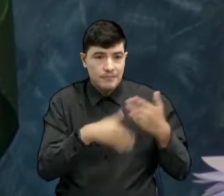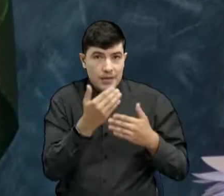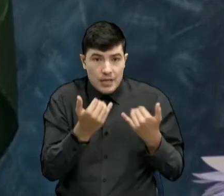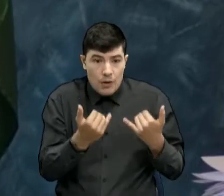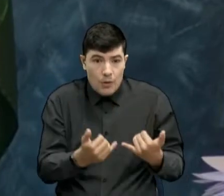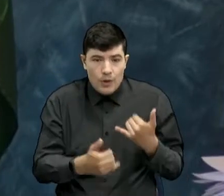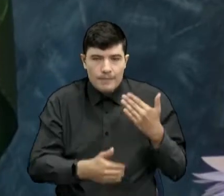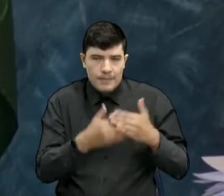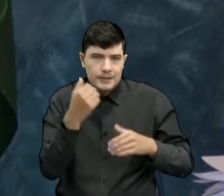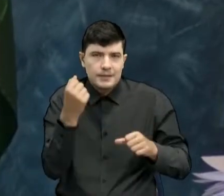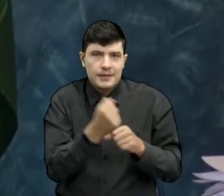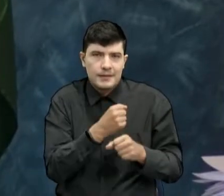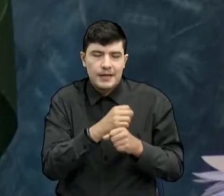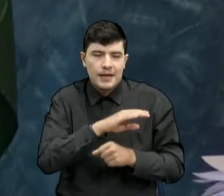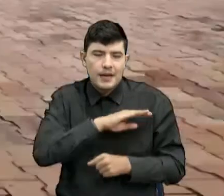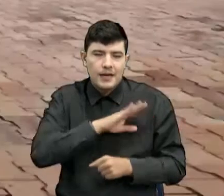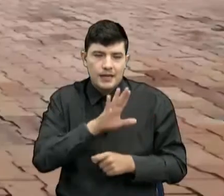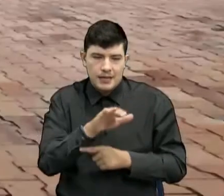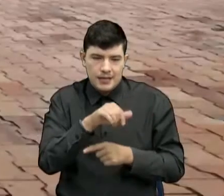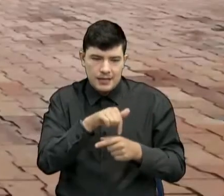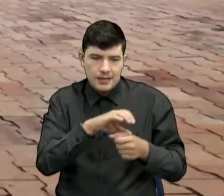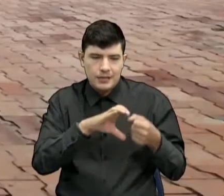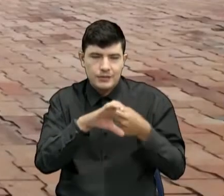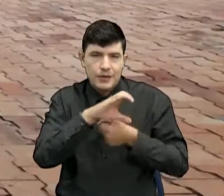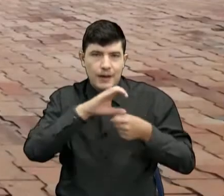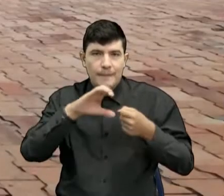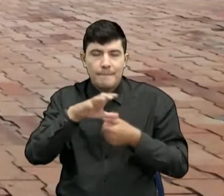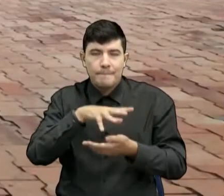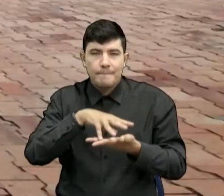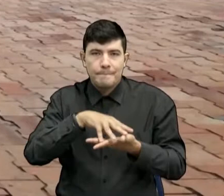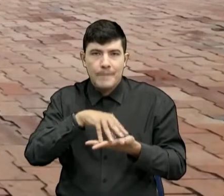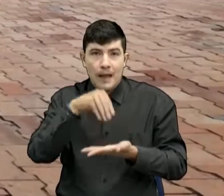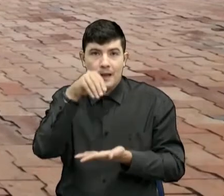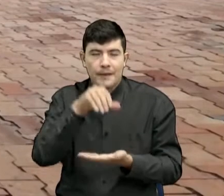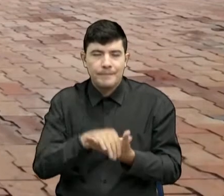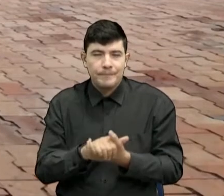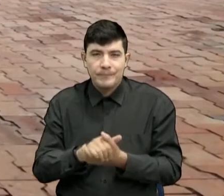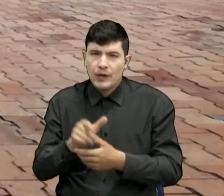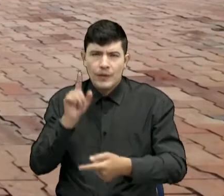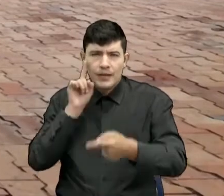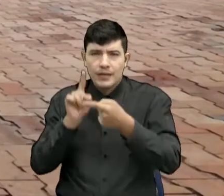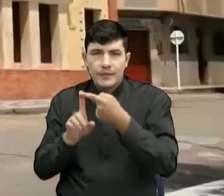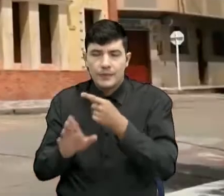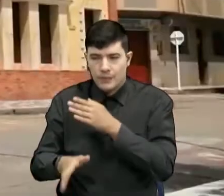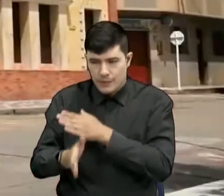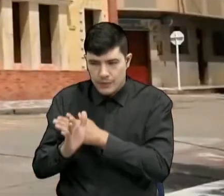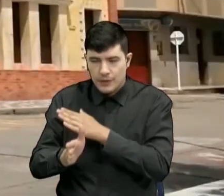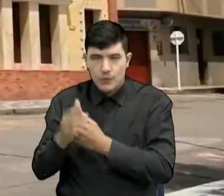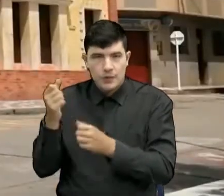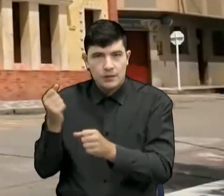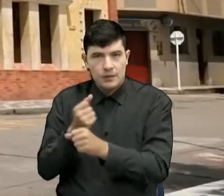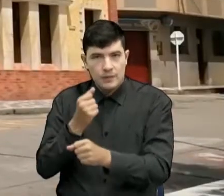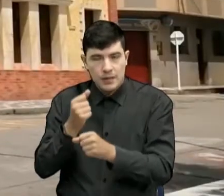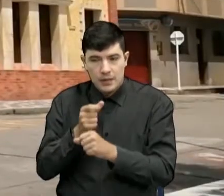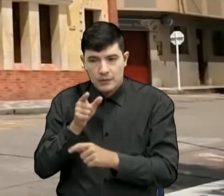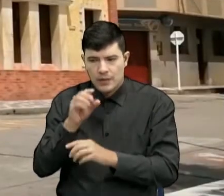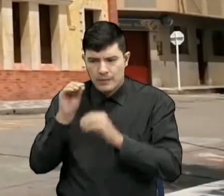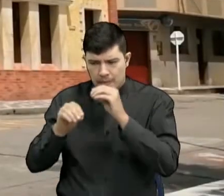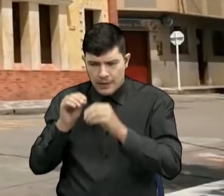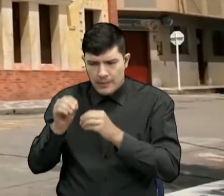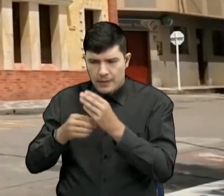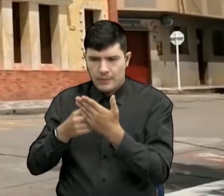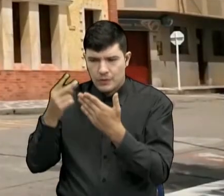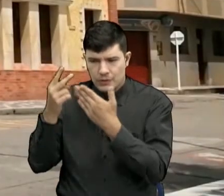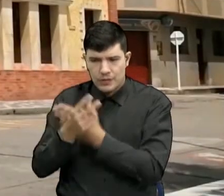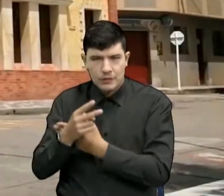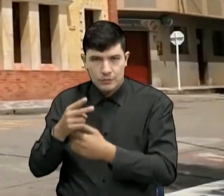hoy al cargo como alcalde de la ciudad de Málaga. Una vez recuperado, el objetivo es seguir trabajando para lograr ejecutar los proyectos que buscan el desarrollo para